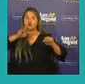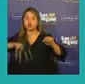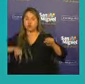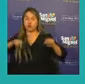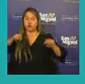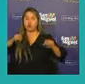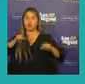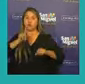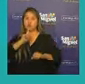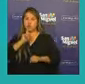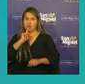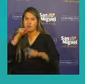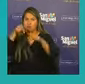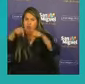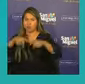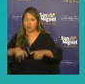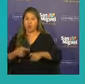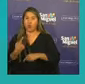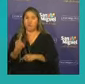día